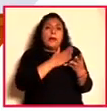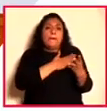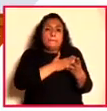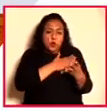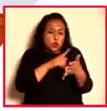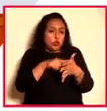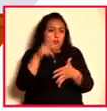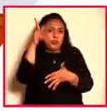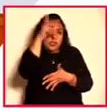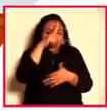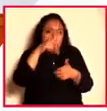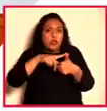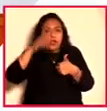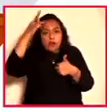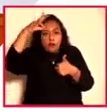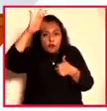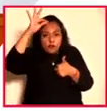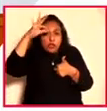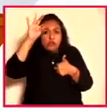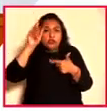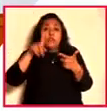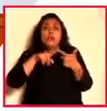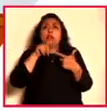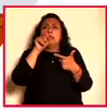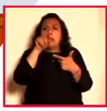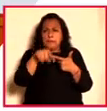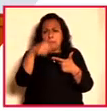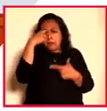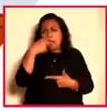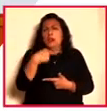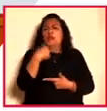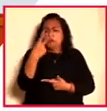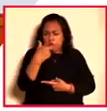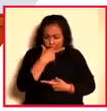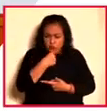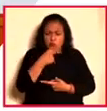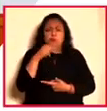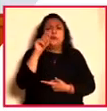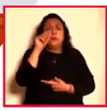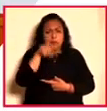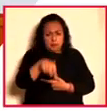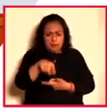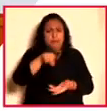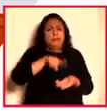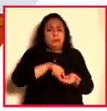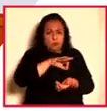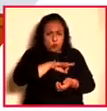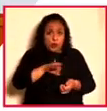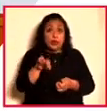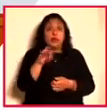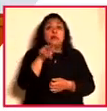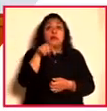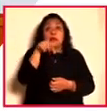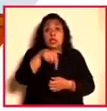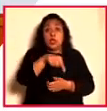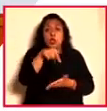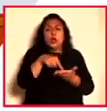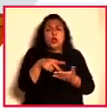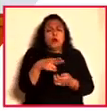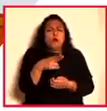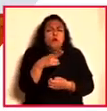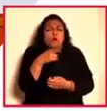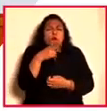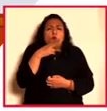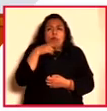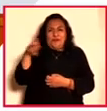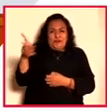la filosofía. Pero también hay lugar para voces masculinas. Y aunque este es un santuario, como Marta